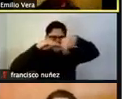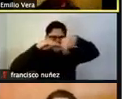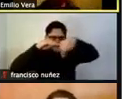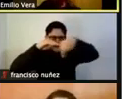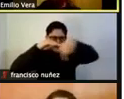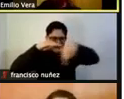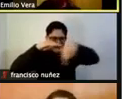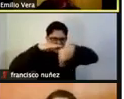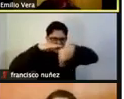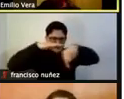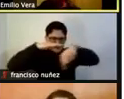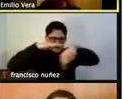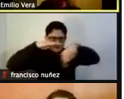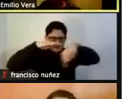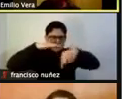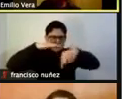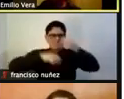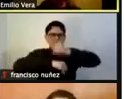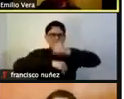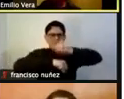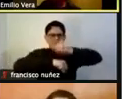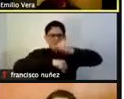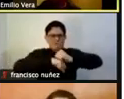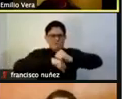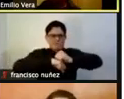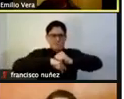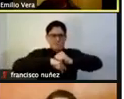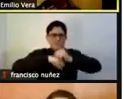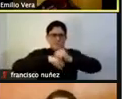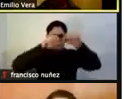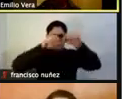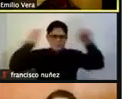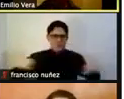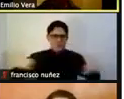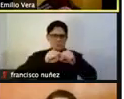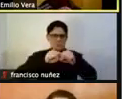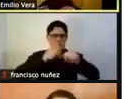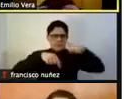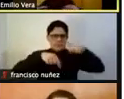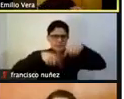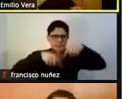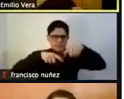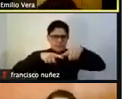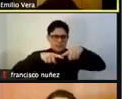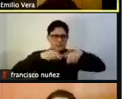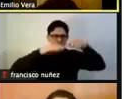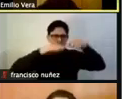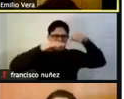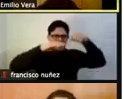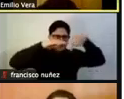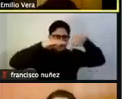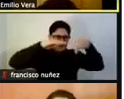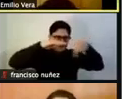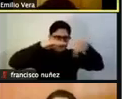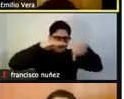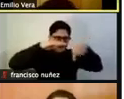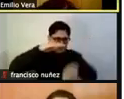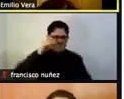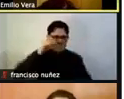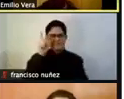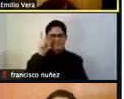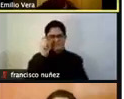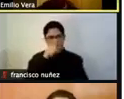el método topográfico en tierra, o sea, hacer topografía terrestre, yo diría que es más complicado.